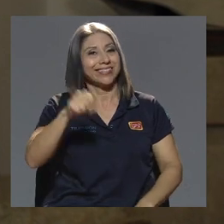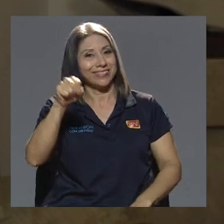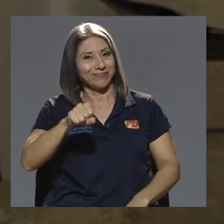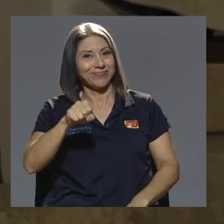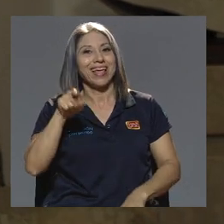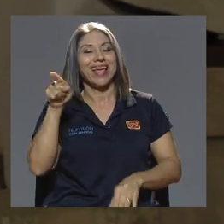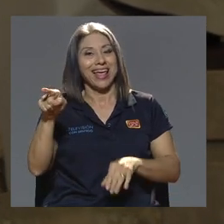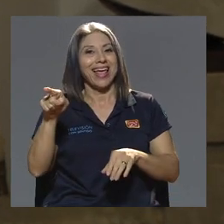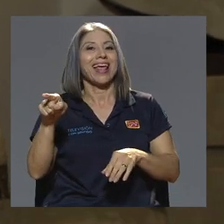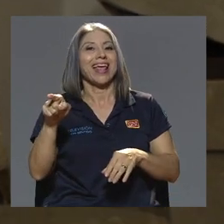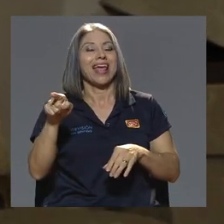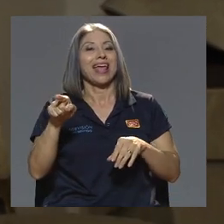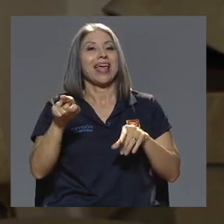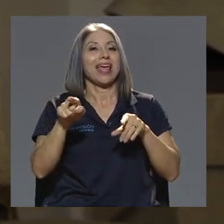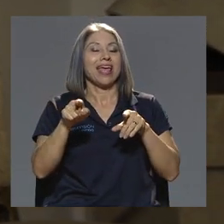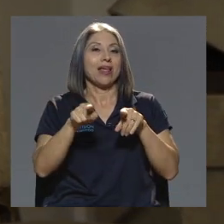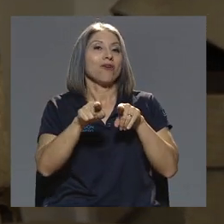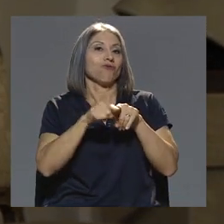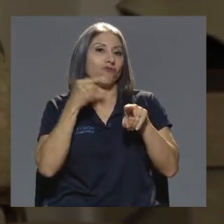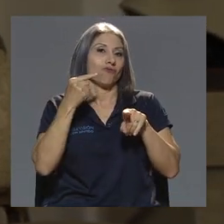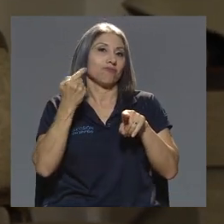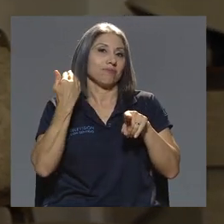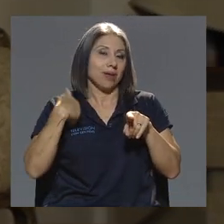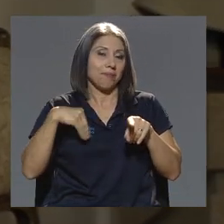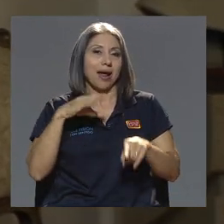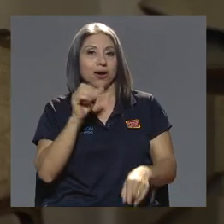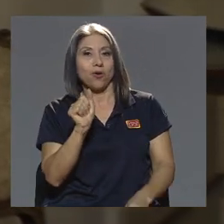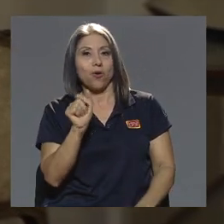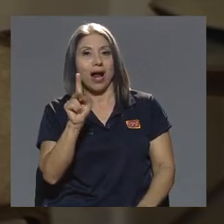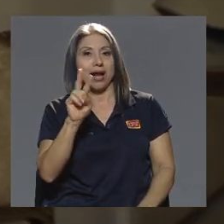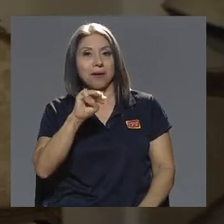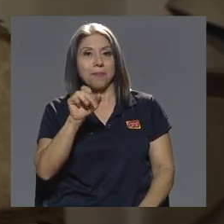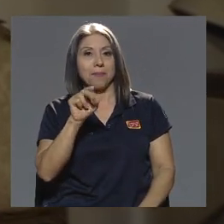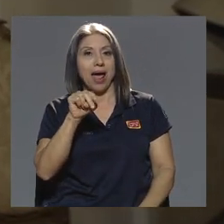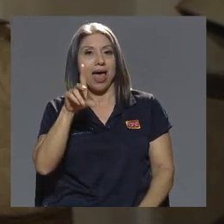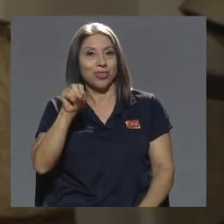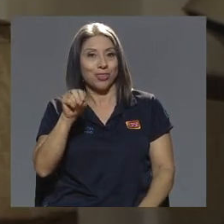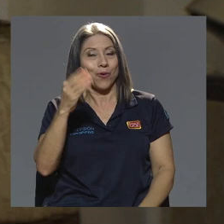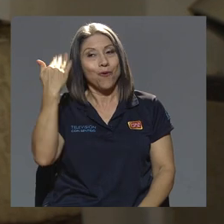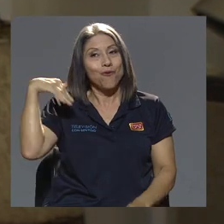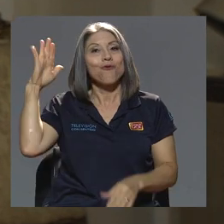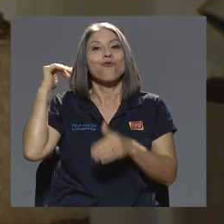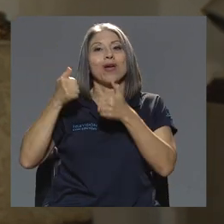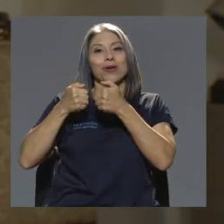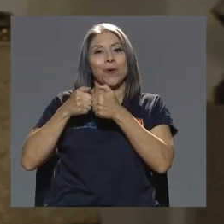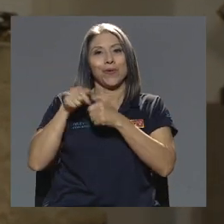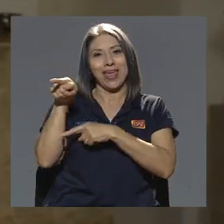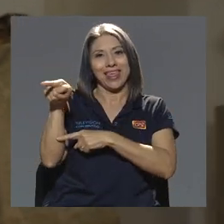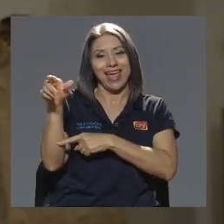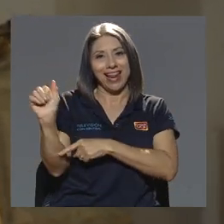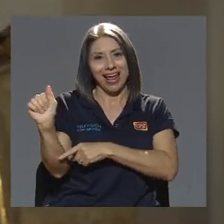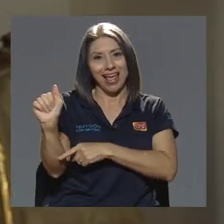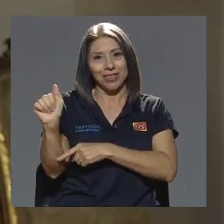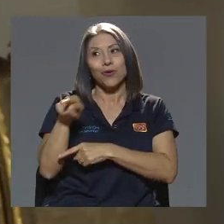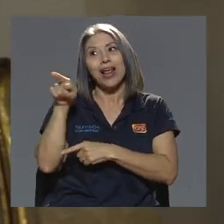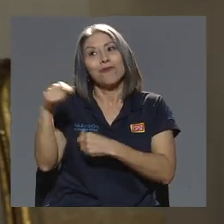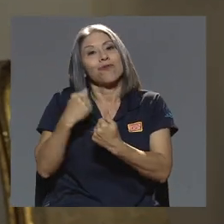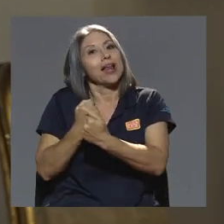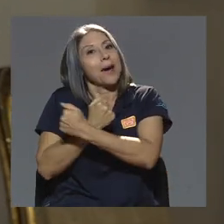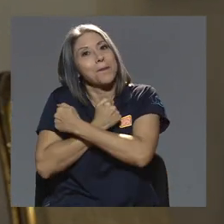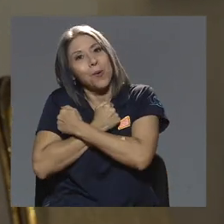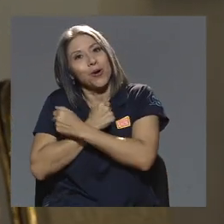fue novia de Alejandra, mi hermano Armando, uh-huh. Y se querían mucho, es más, fue el amor de la vida de mi hermano,